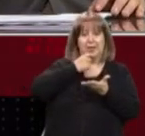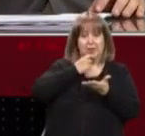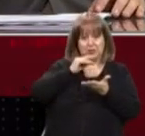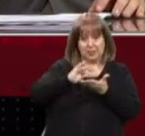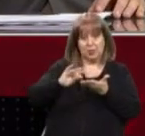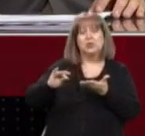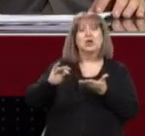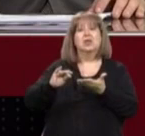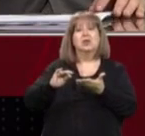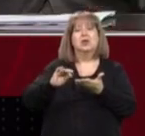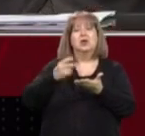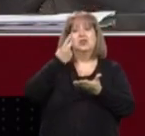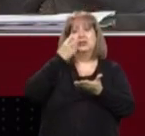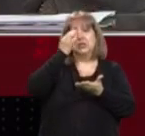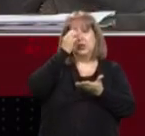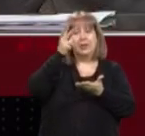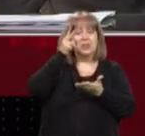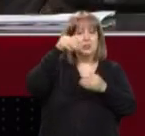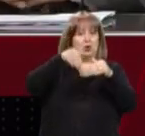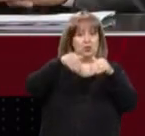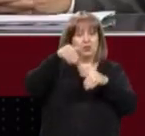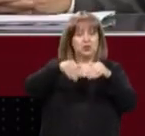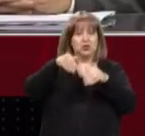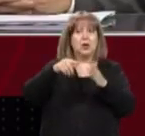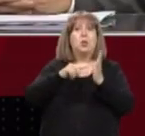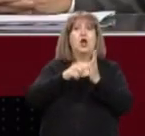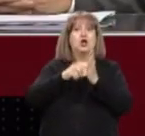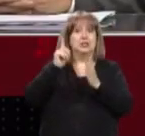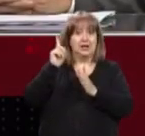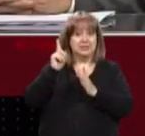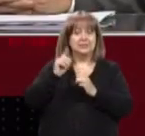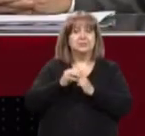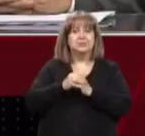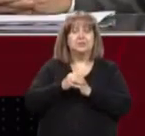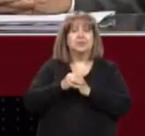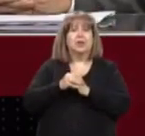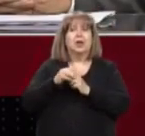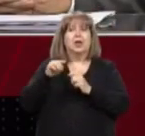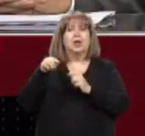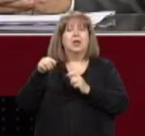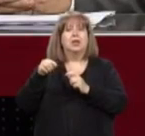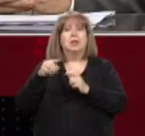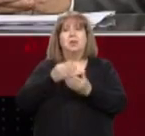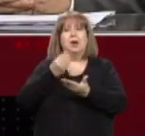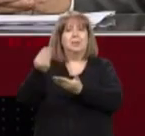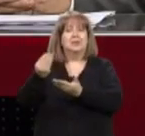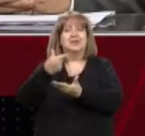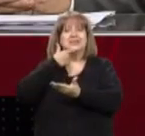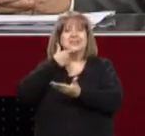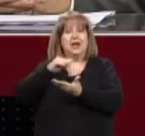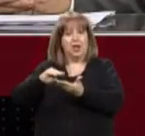por unanimidad, 228 votos a favor, ninguno en contra, ninguna abstención, y pasó al Senado. Pero